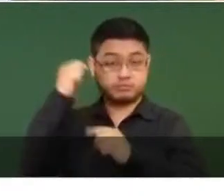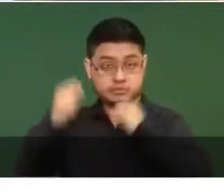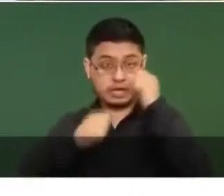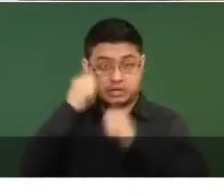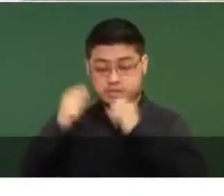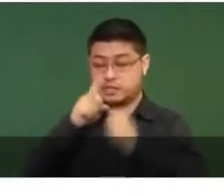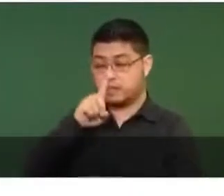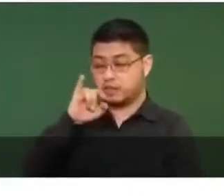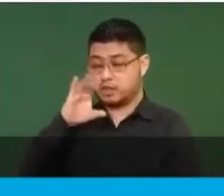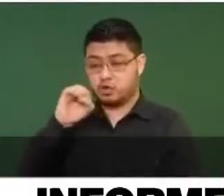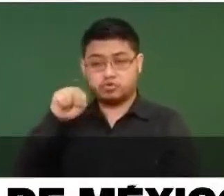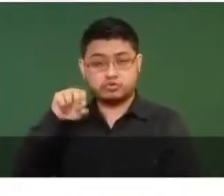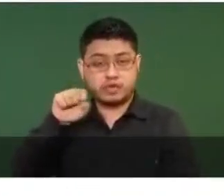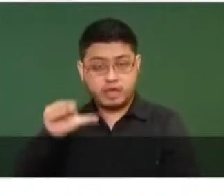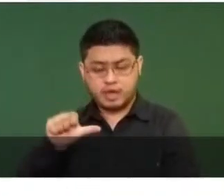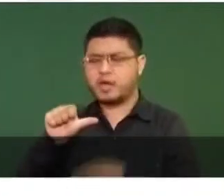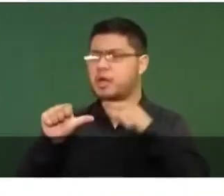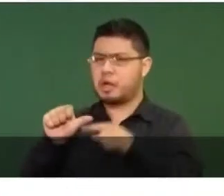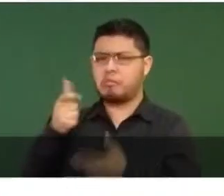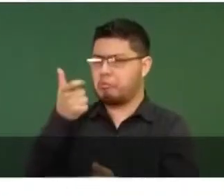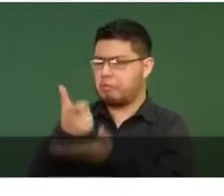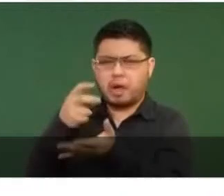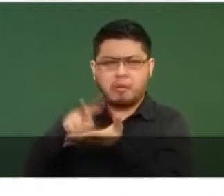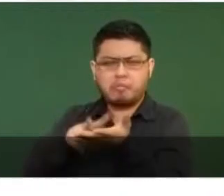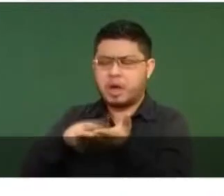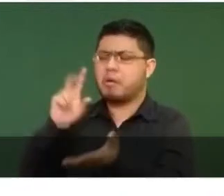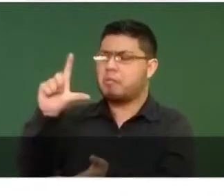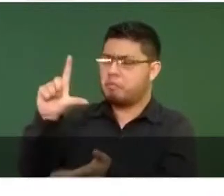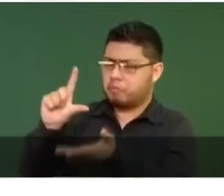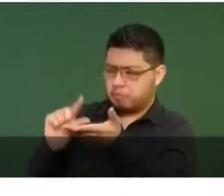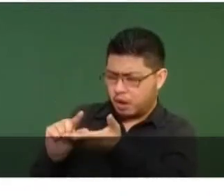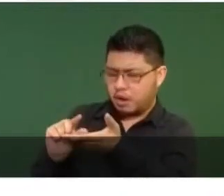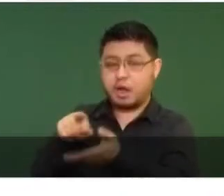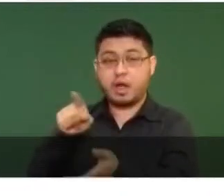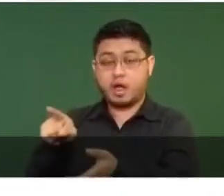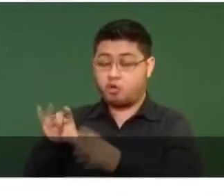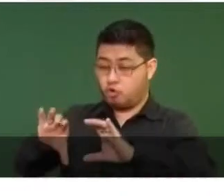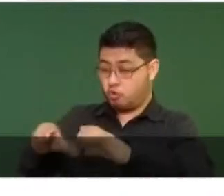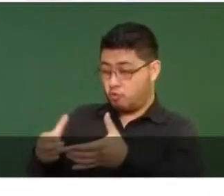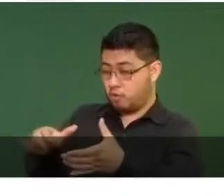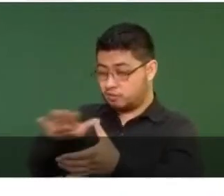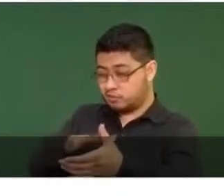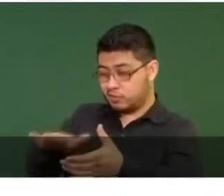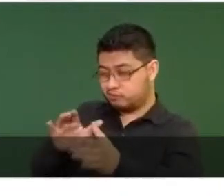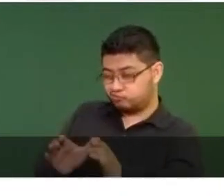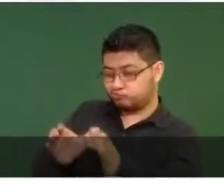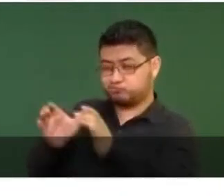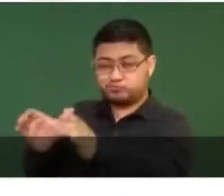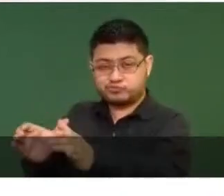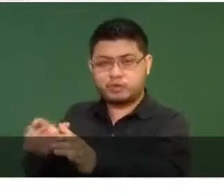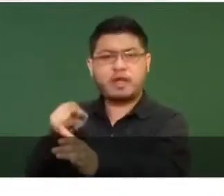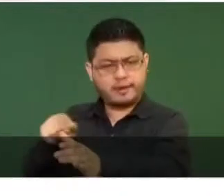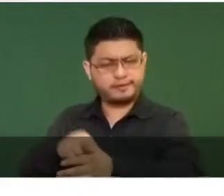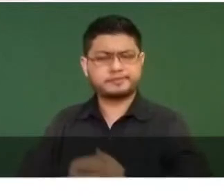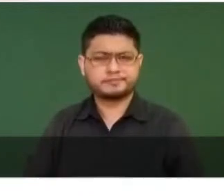frente al Dólar y que 5 millones de mexicanos han salido de la pobreza Asimismo en materia de seguridad presumió